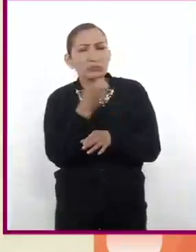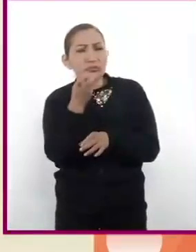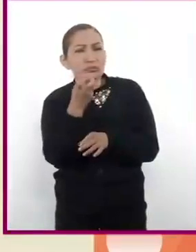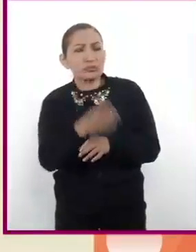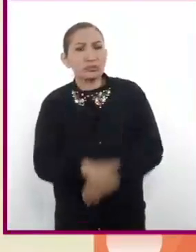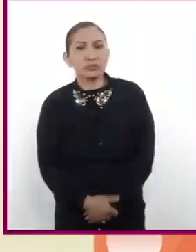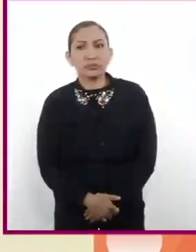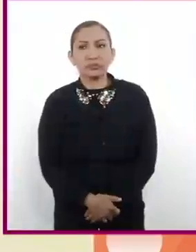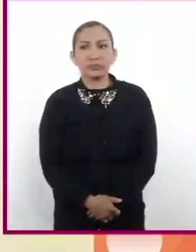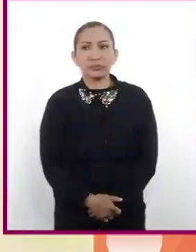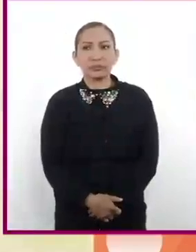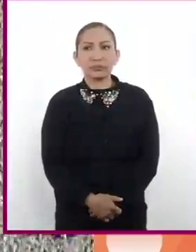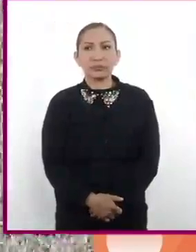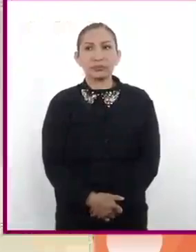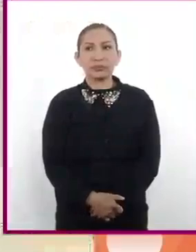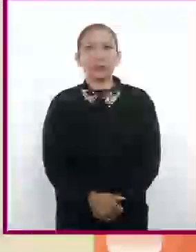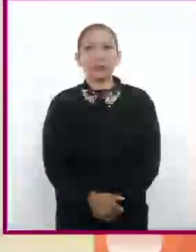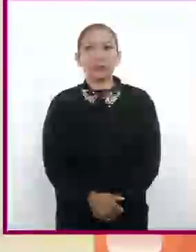esto?